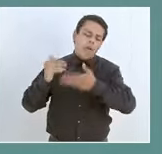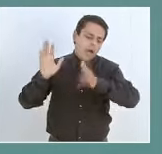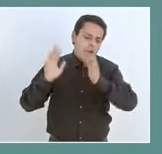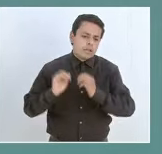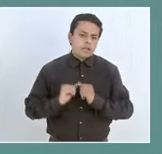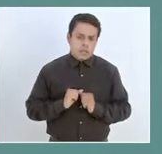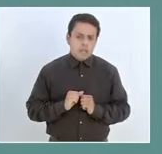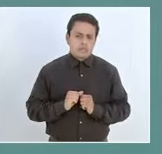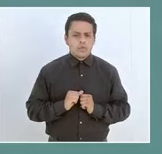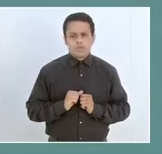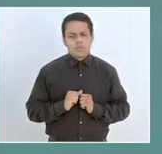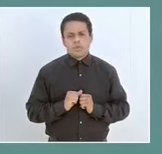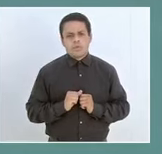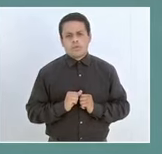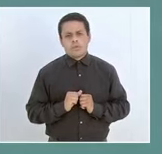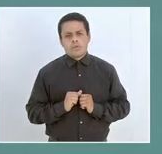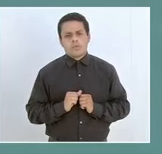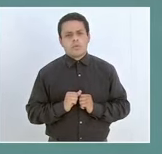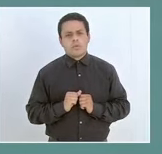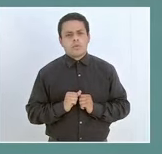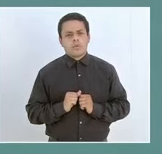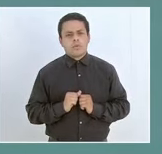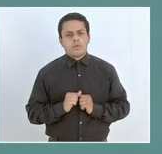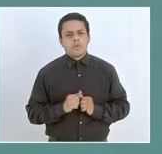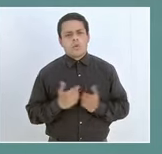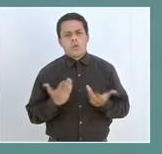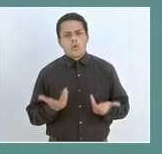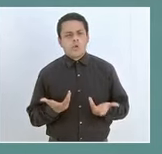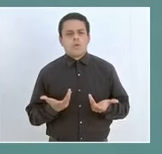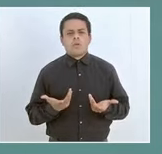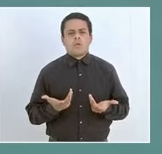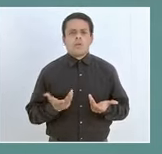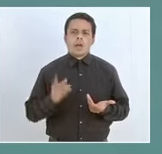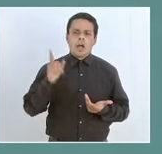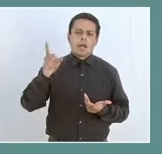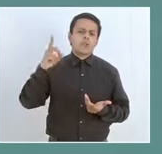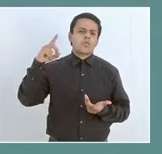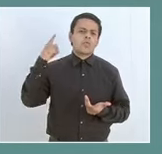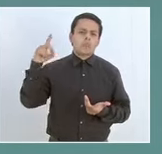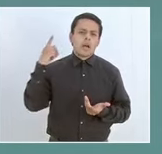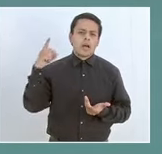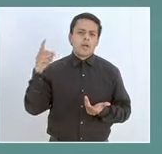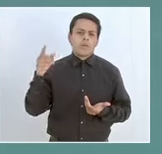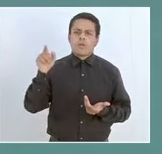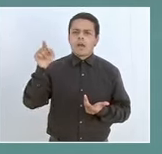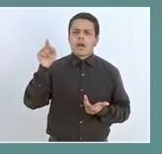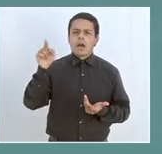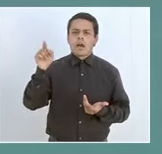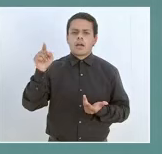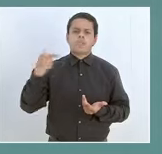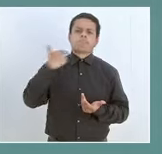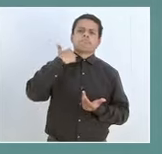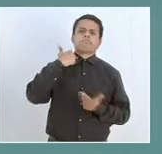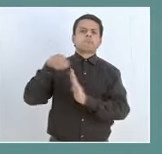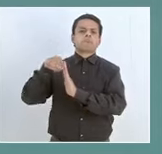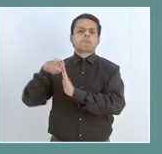que está abajo el delito de